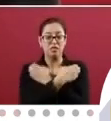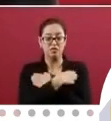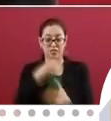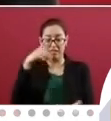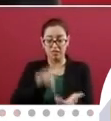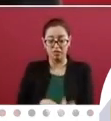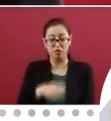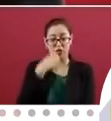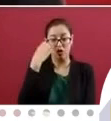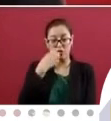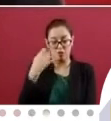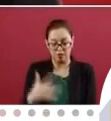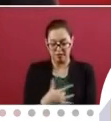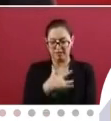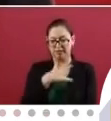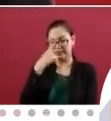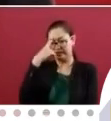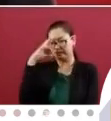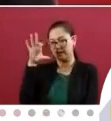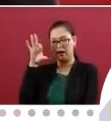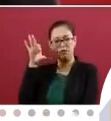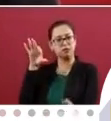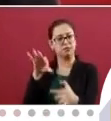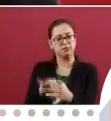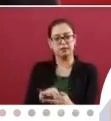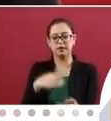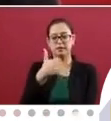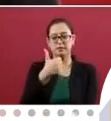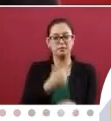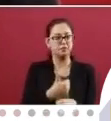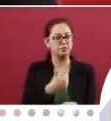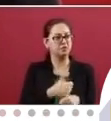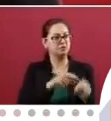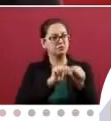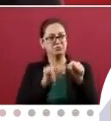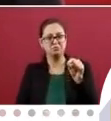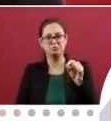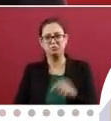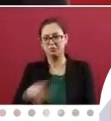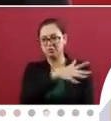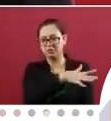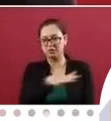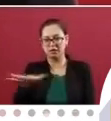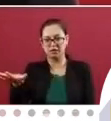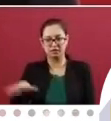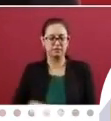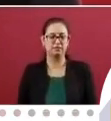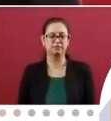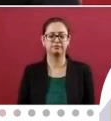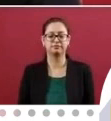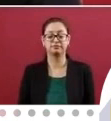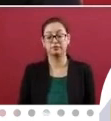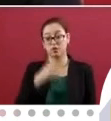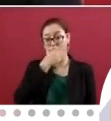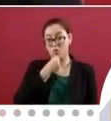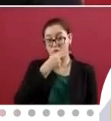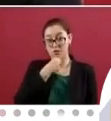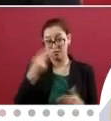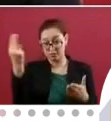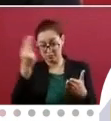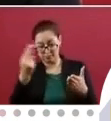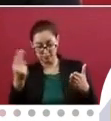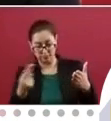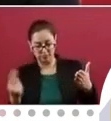imprimen millones de libros, más de 100 millones de libros. Y justo por eso es que se requieren diferentes